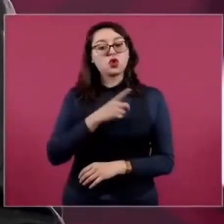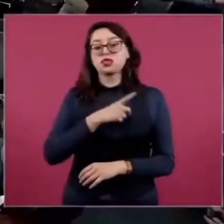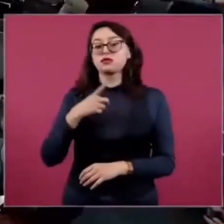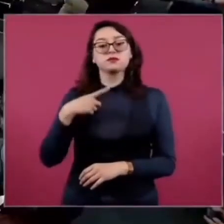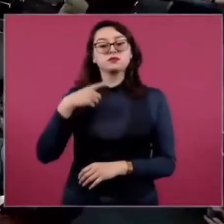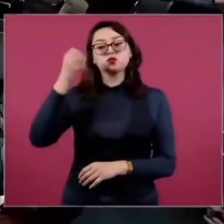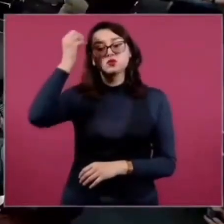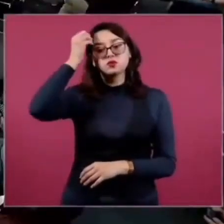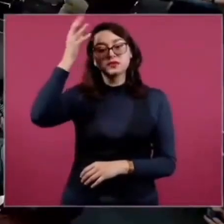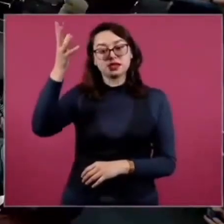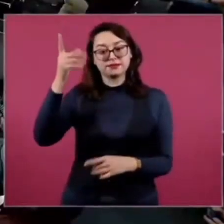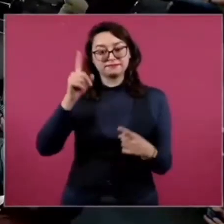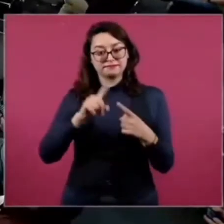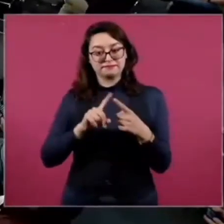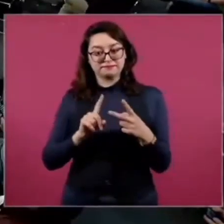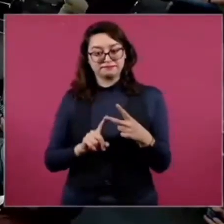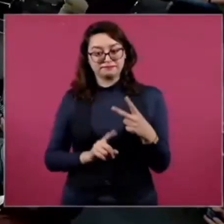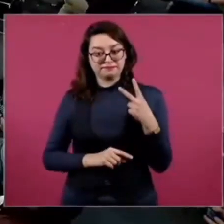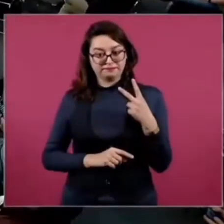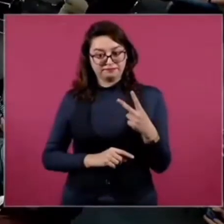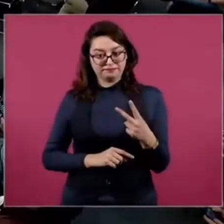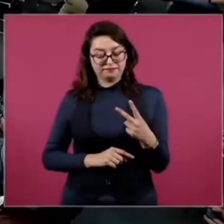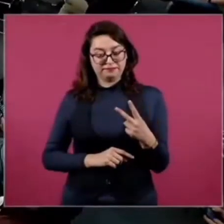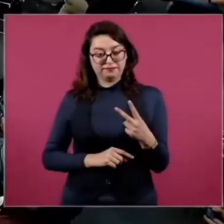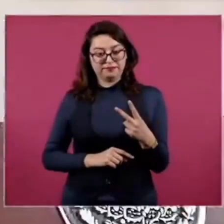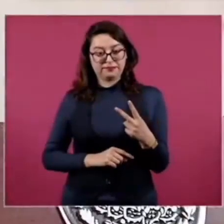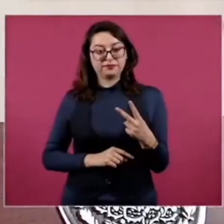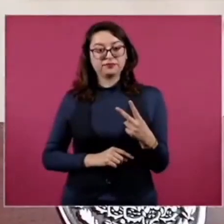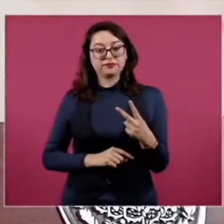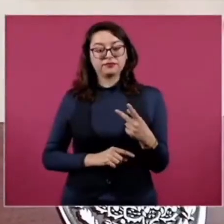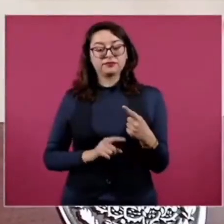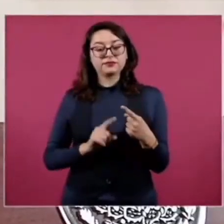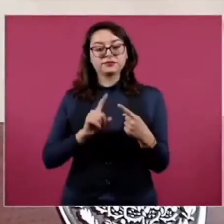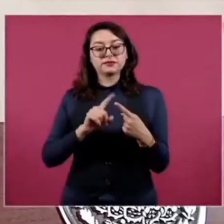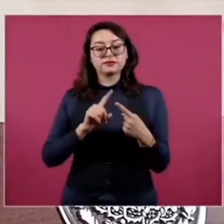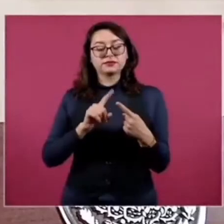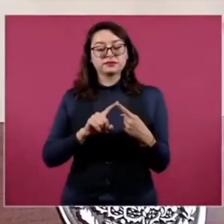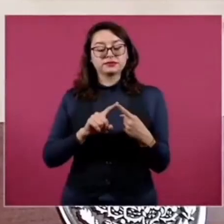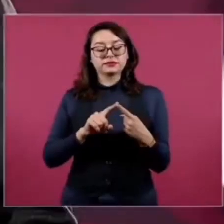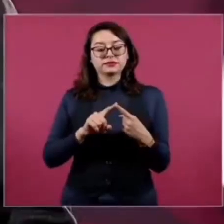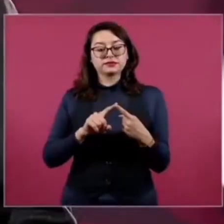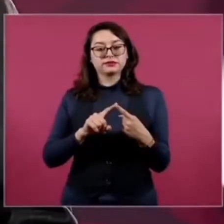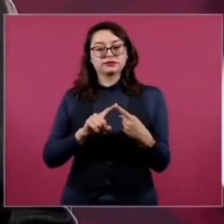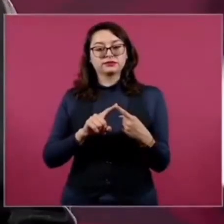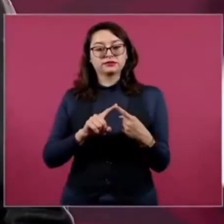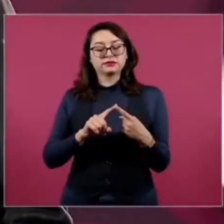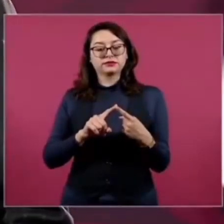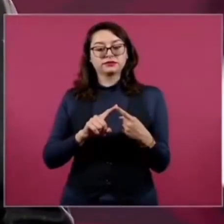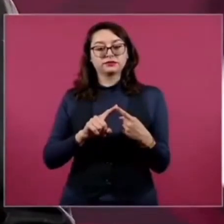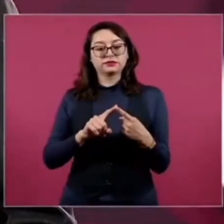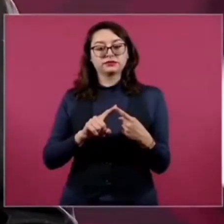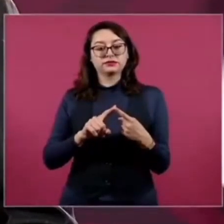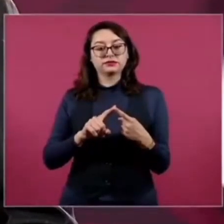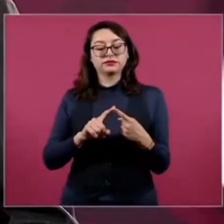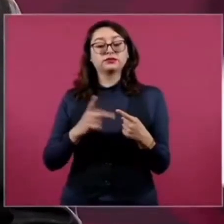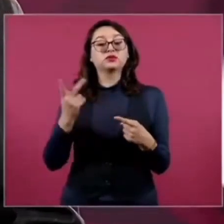¿no? Primero, que la mejor política